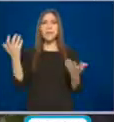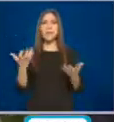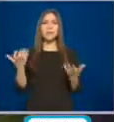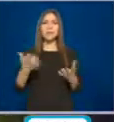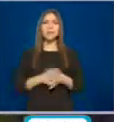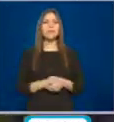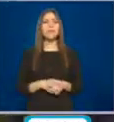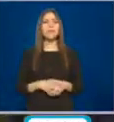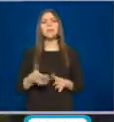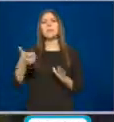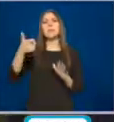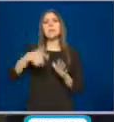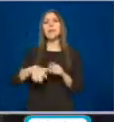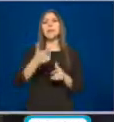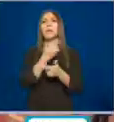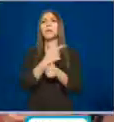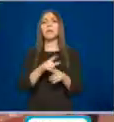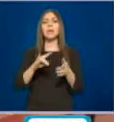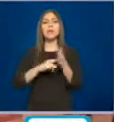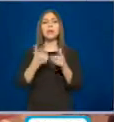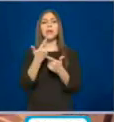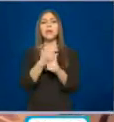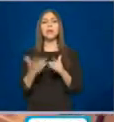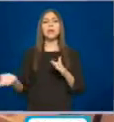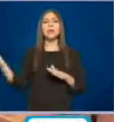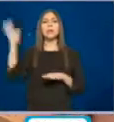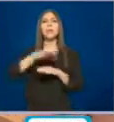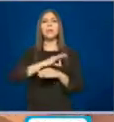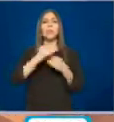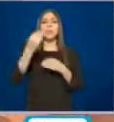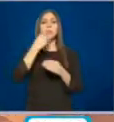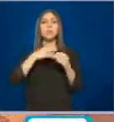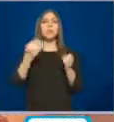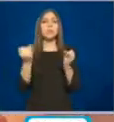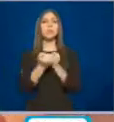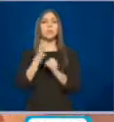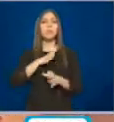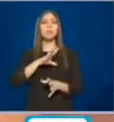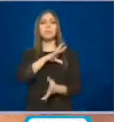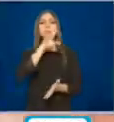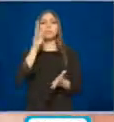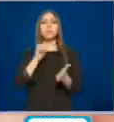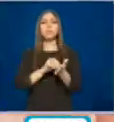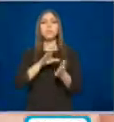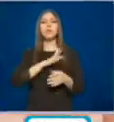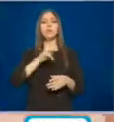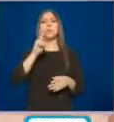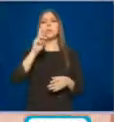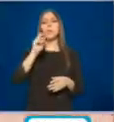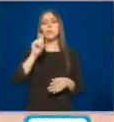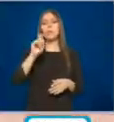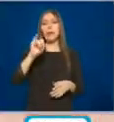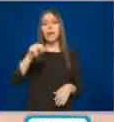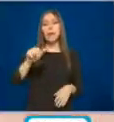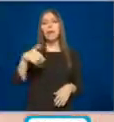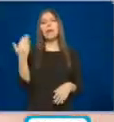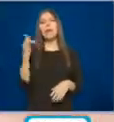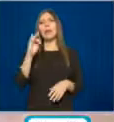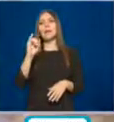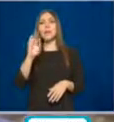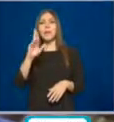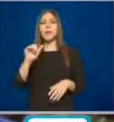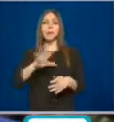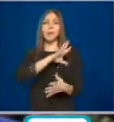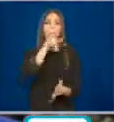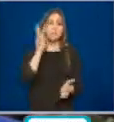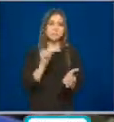Variado. cualquier hora del día la podemos comer, ¿verdad? Totalmente, Claro. sí, porque Qué también rico. tenemos la proteína, o sea, tenemos proteína, fibra, todo lo que ya Todo. comentamos,